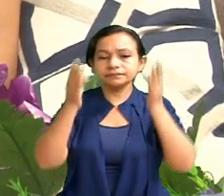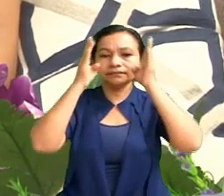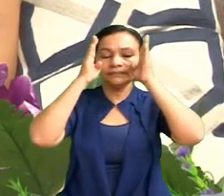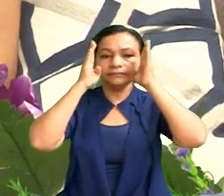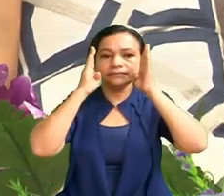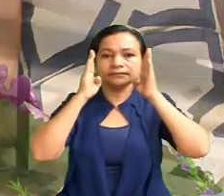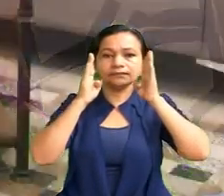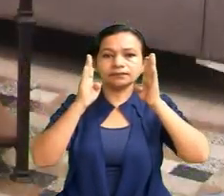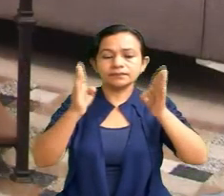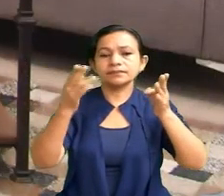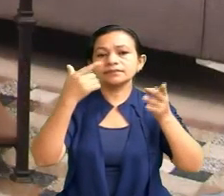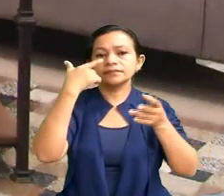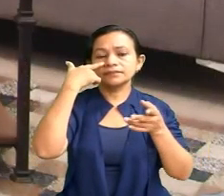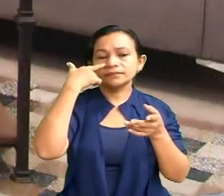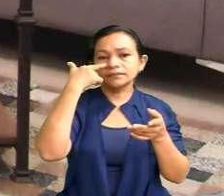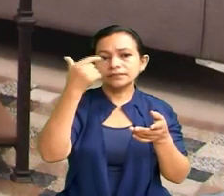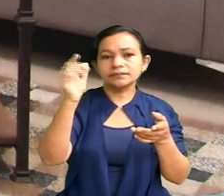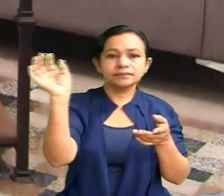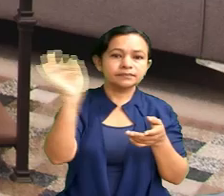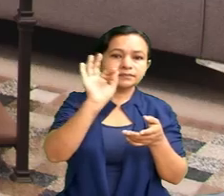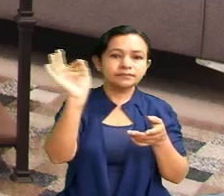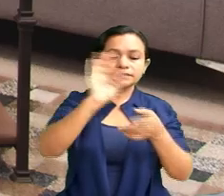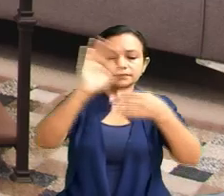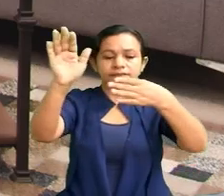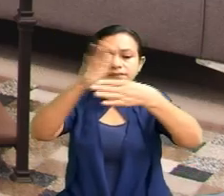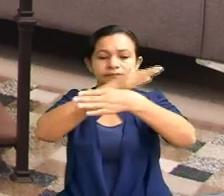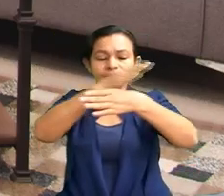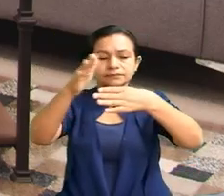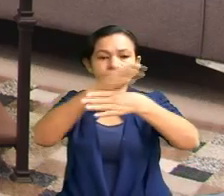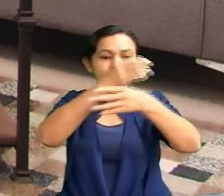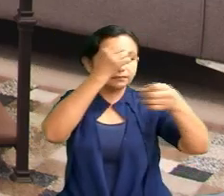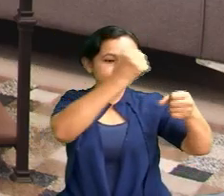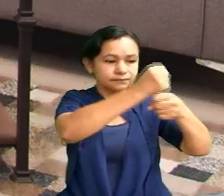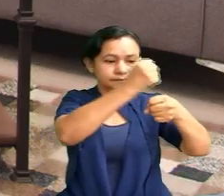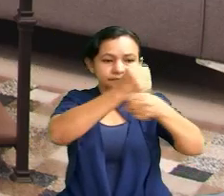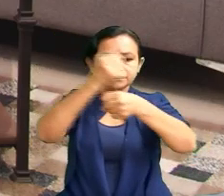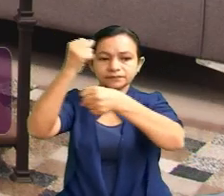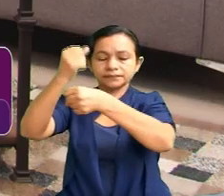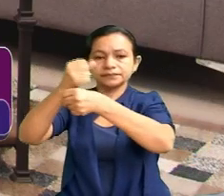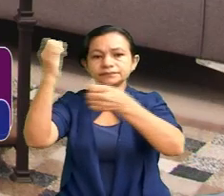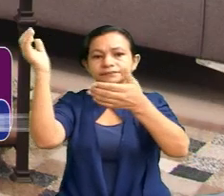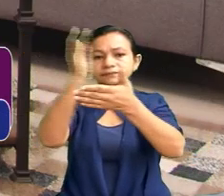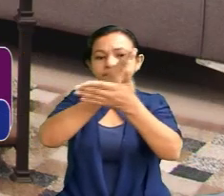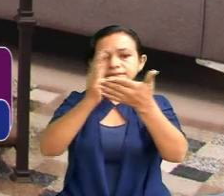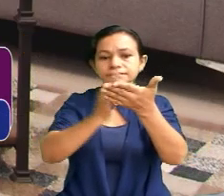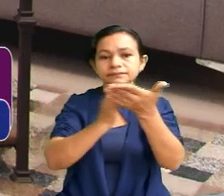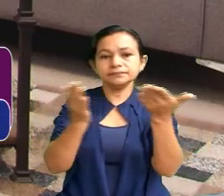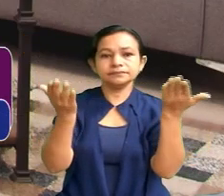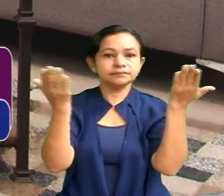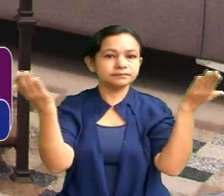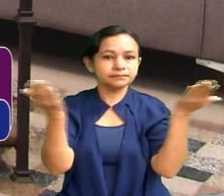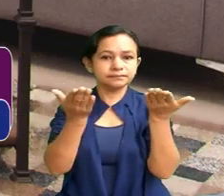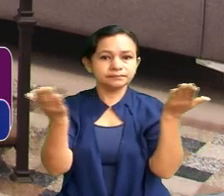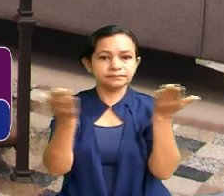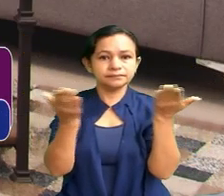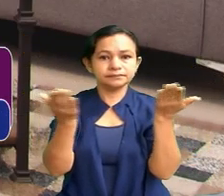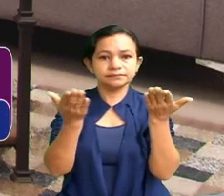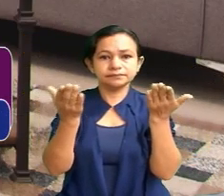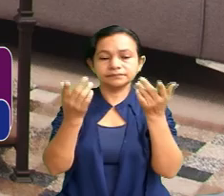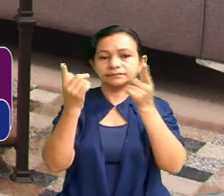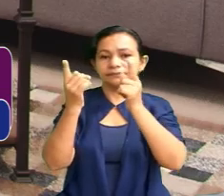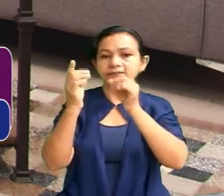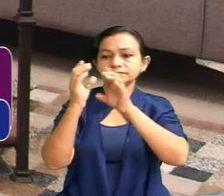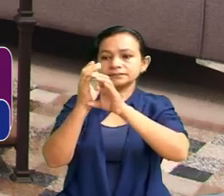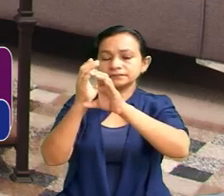conoce más o menos las medidas y ellos se preparan con diferentes medidas algunas alrededor del transporte